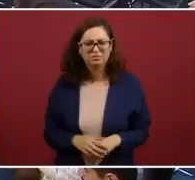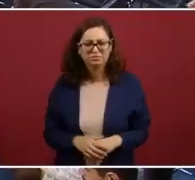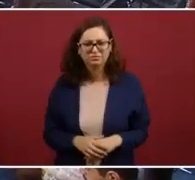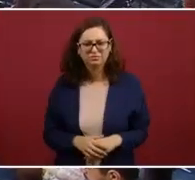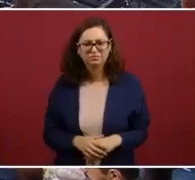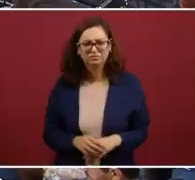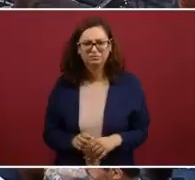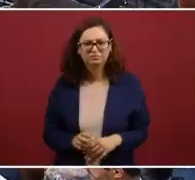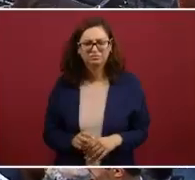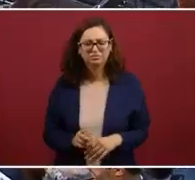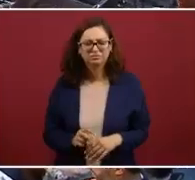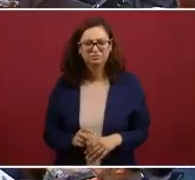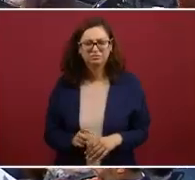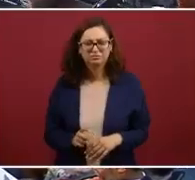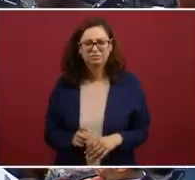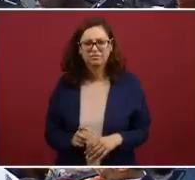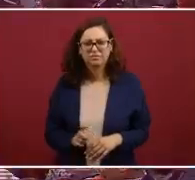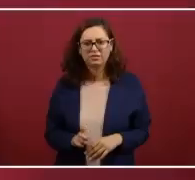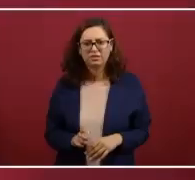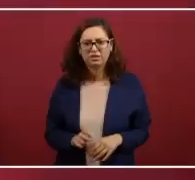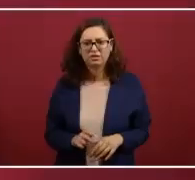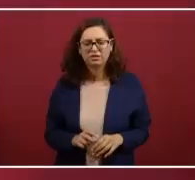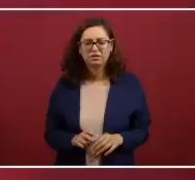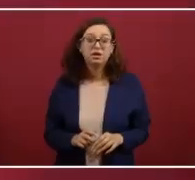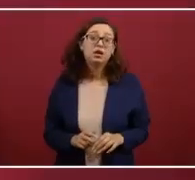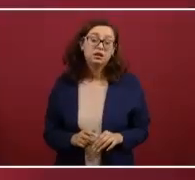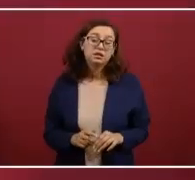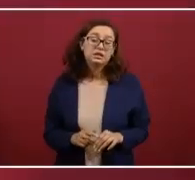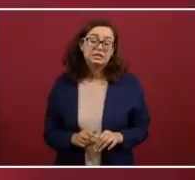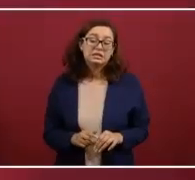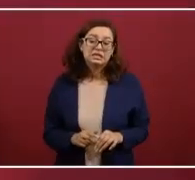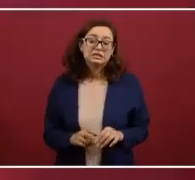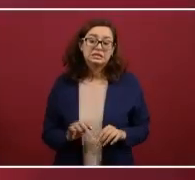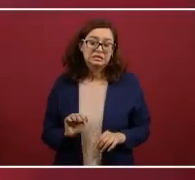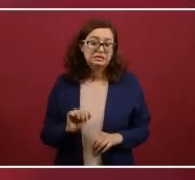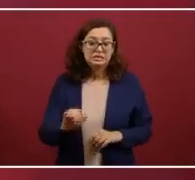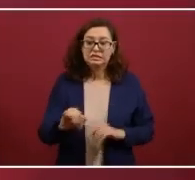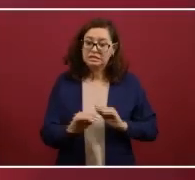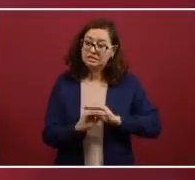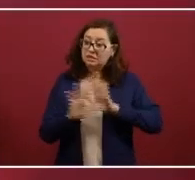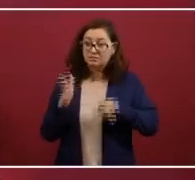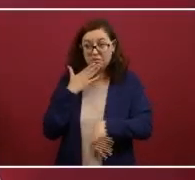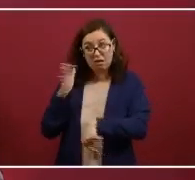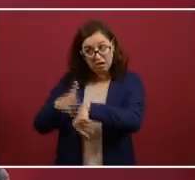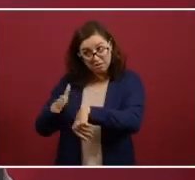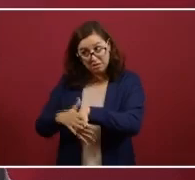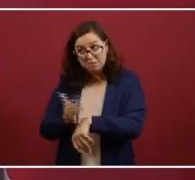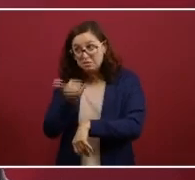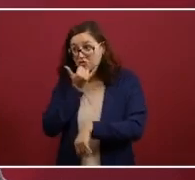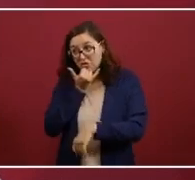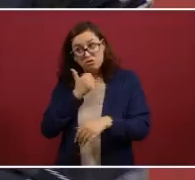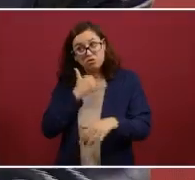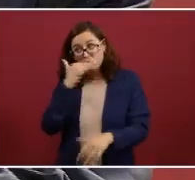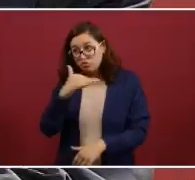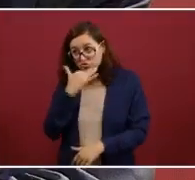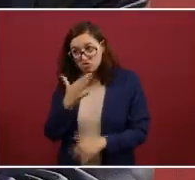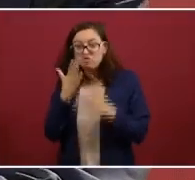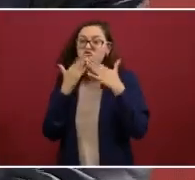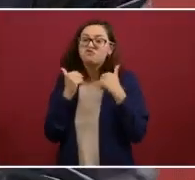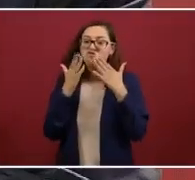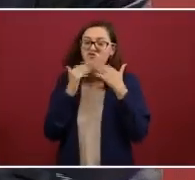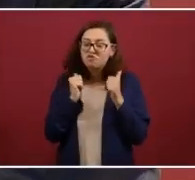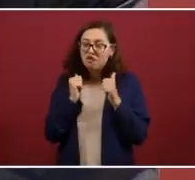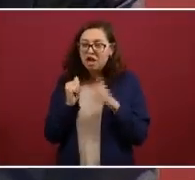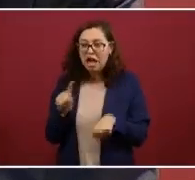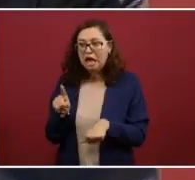que ser muy claros de que no va a haber corrupción, de que no va a haber impunidad, de que por el bien de